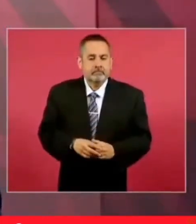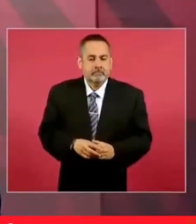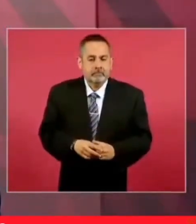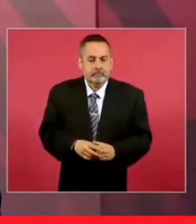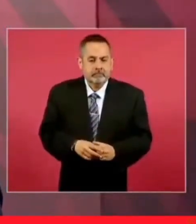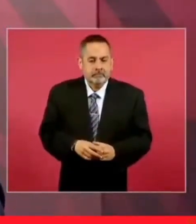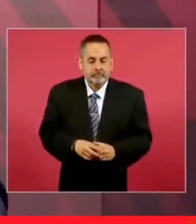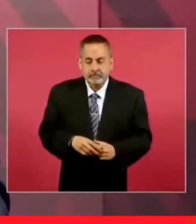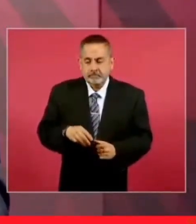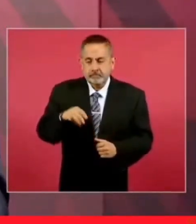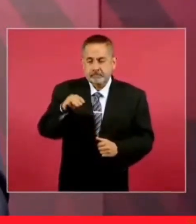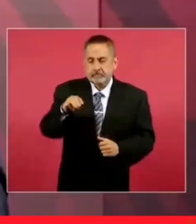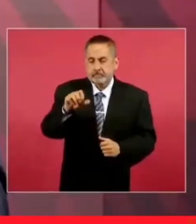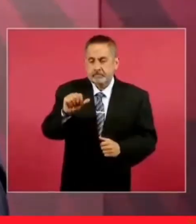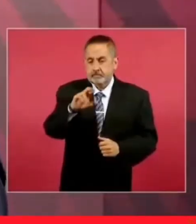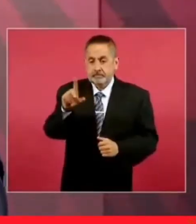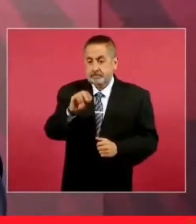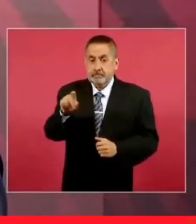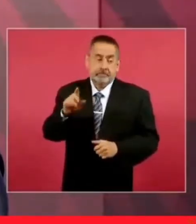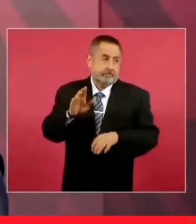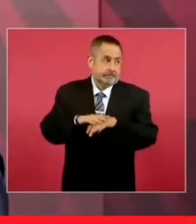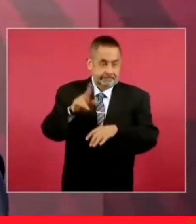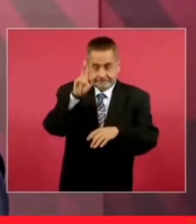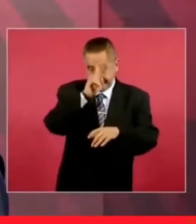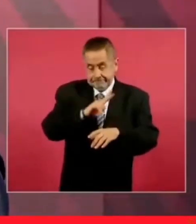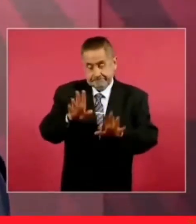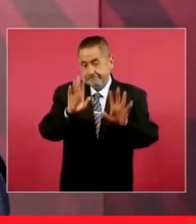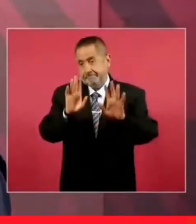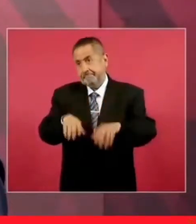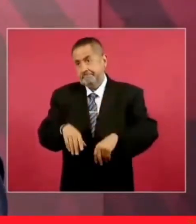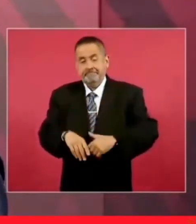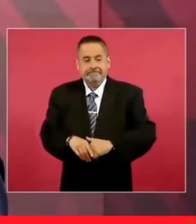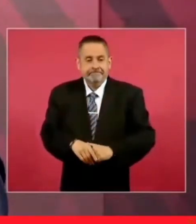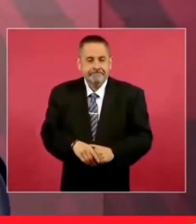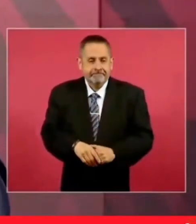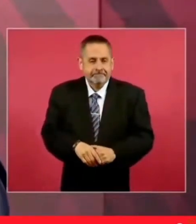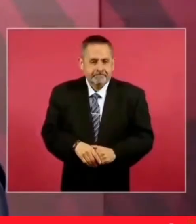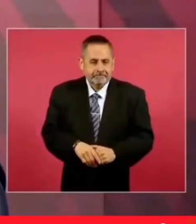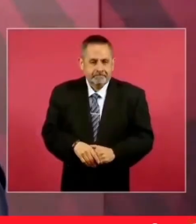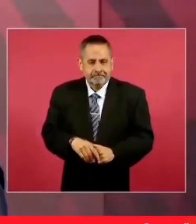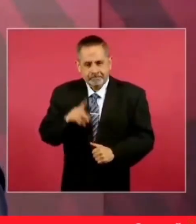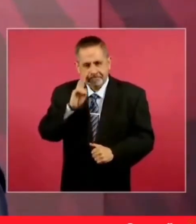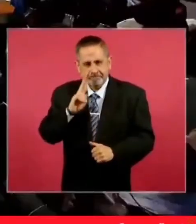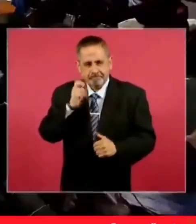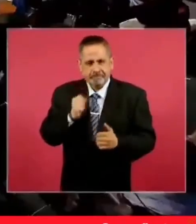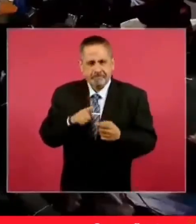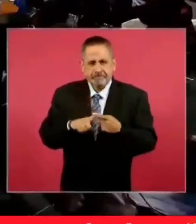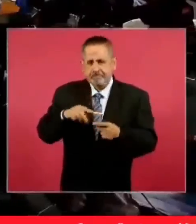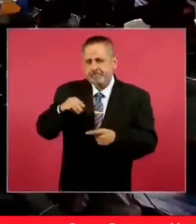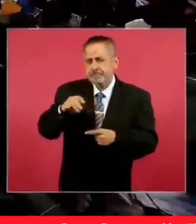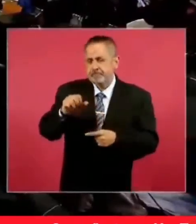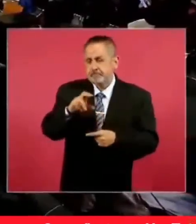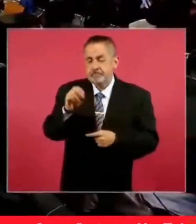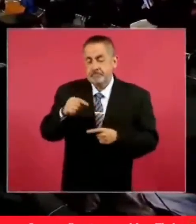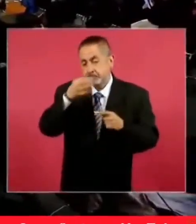entre marzo, porque va a entrar fuerte, pero ya son 3